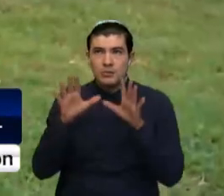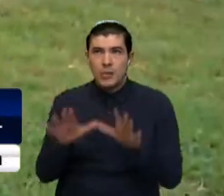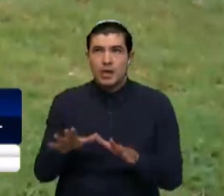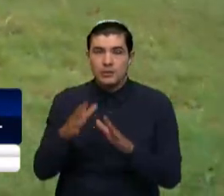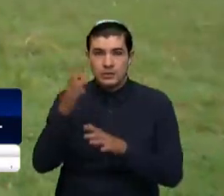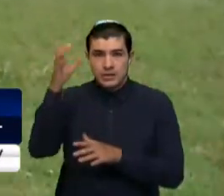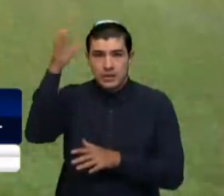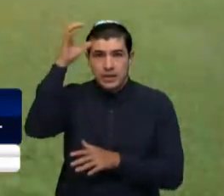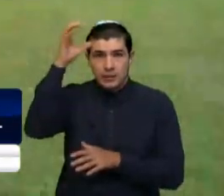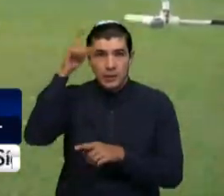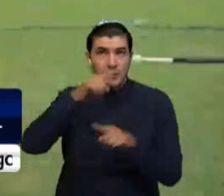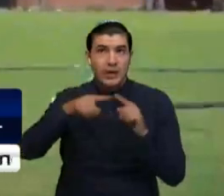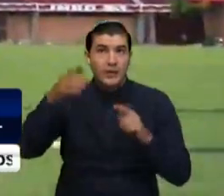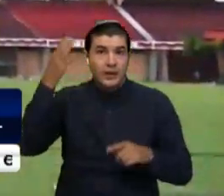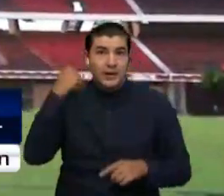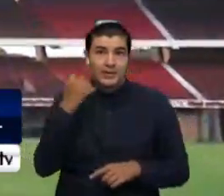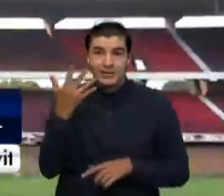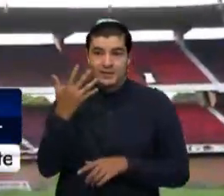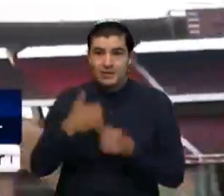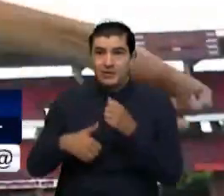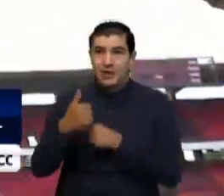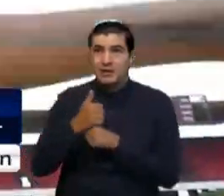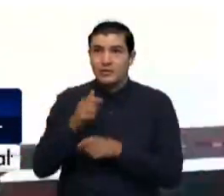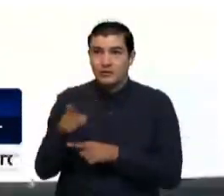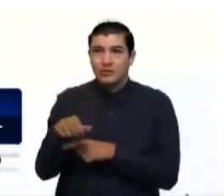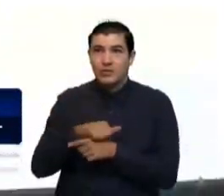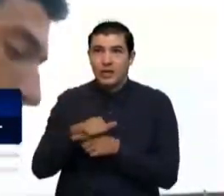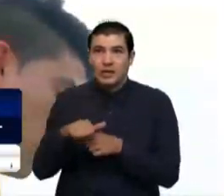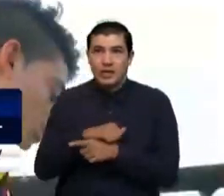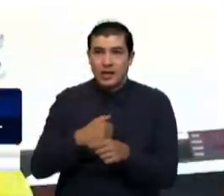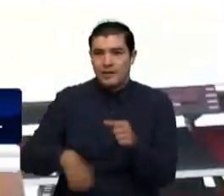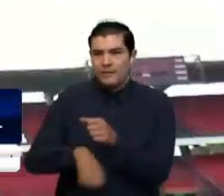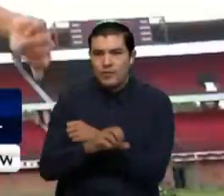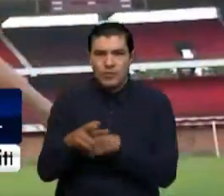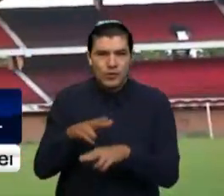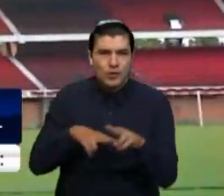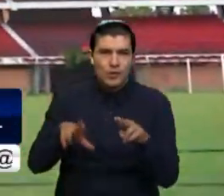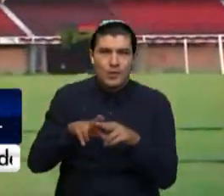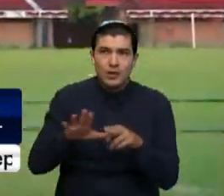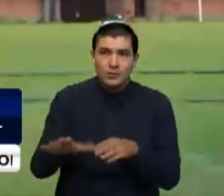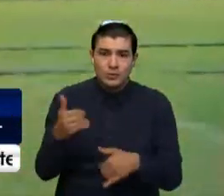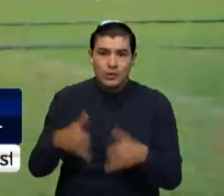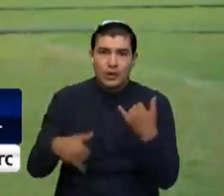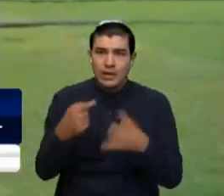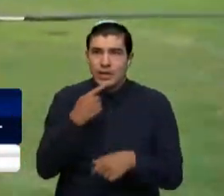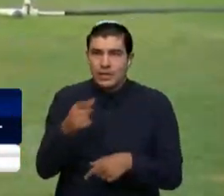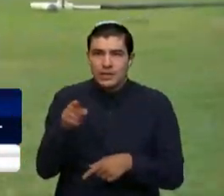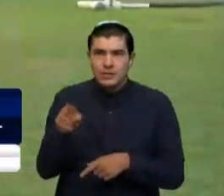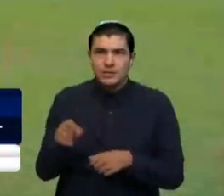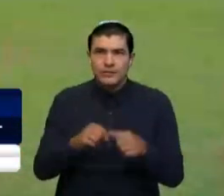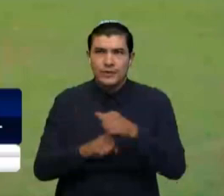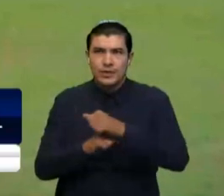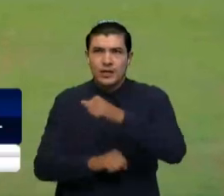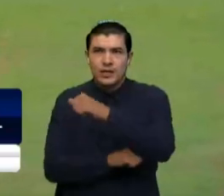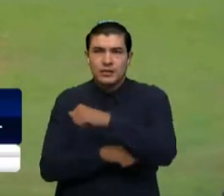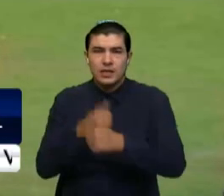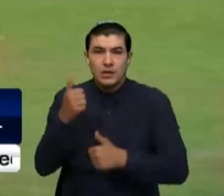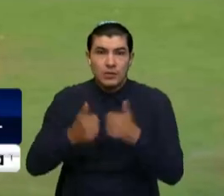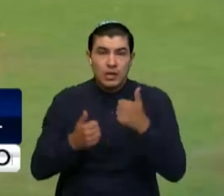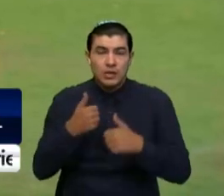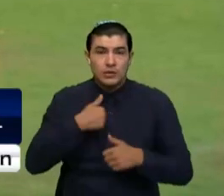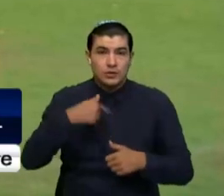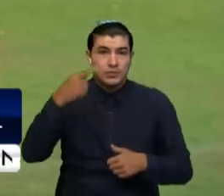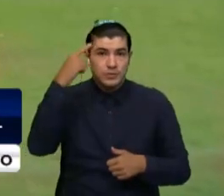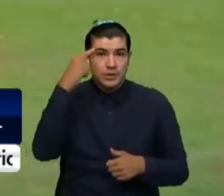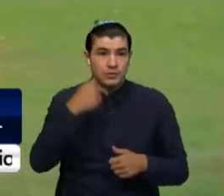pero desde los 5 años de edad practica fútbol convencional el jugador se refirió a sus fortalezas pienso que mi